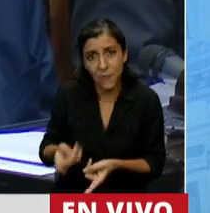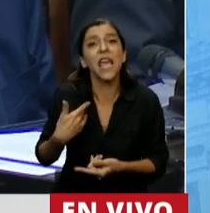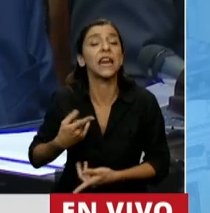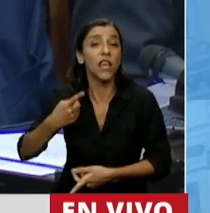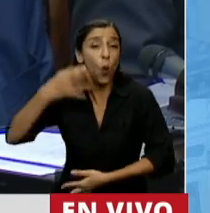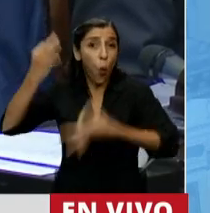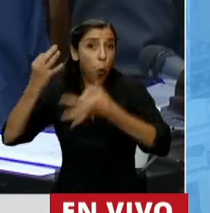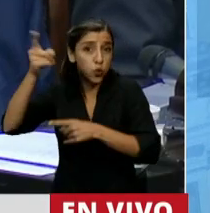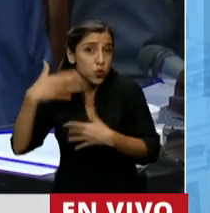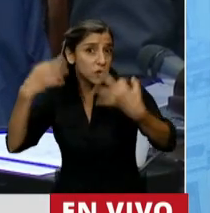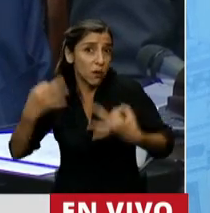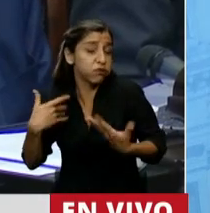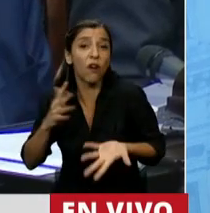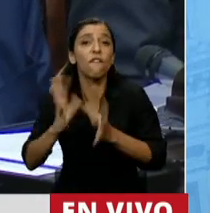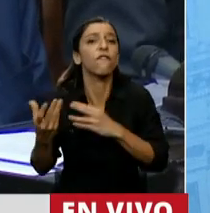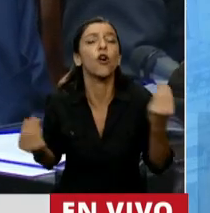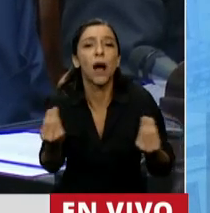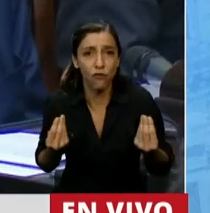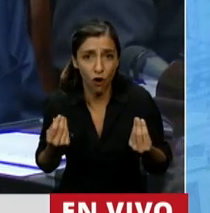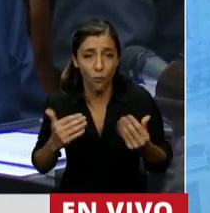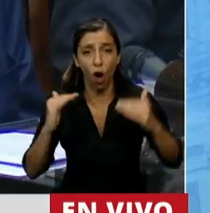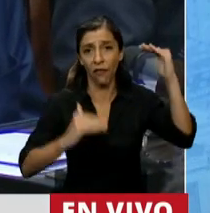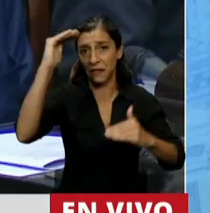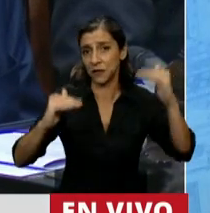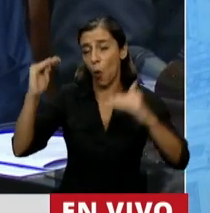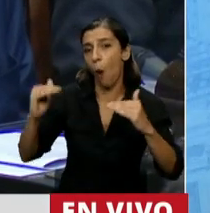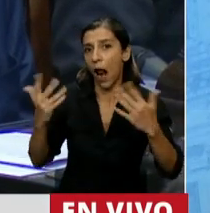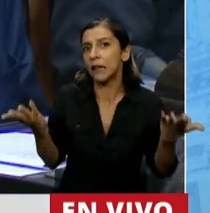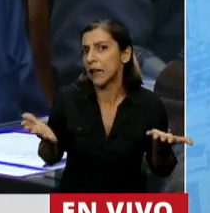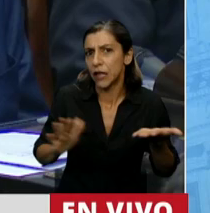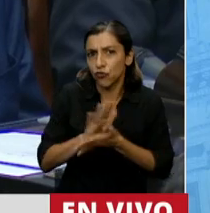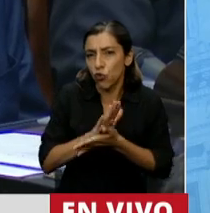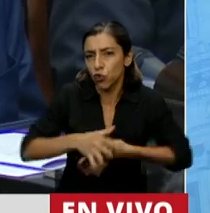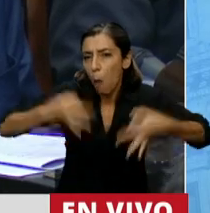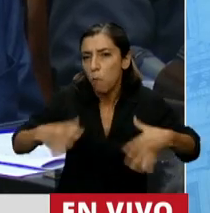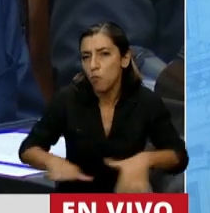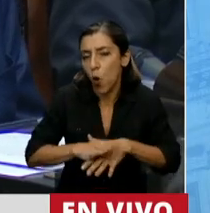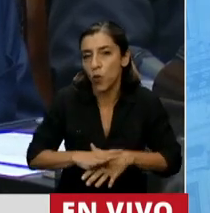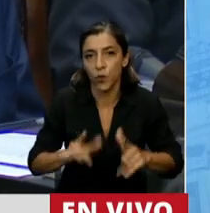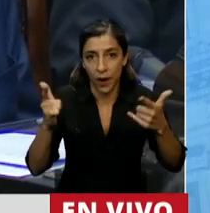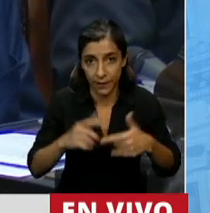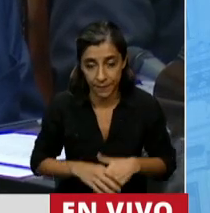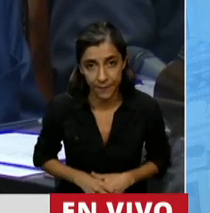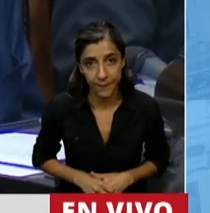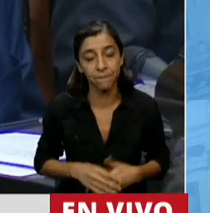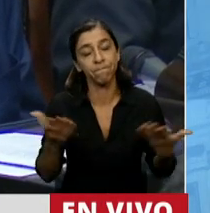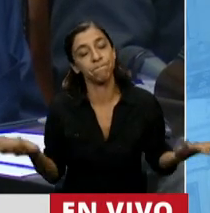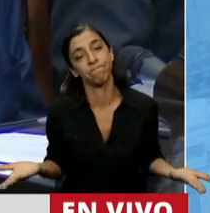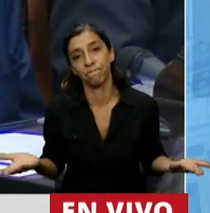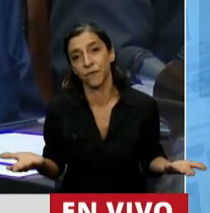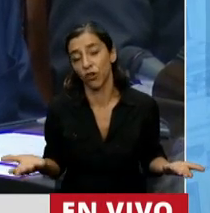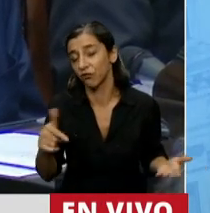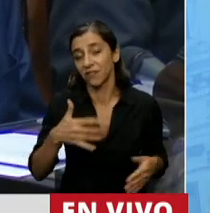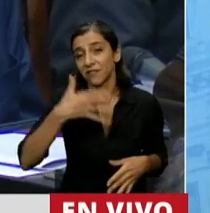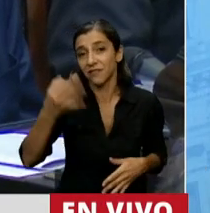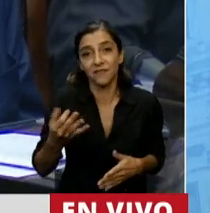una herramienta para consagrar el trato desigual que le brinda este tema en distintos lugares de nuestro país. Esencialmente, y para ir